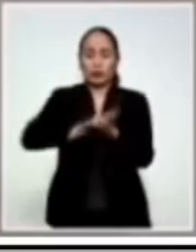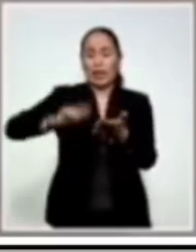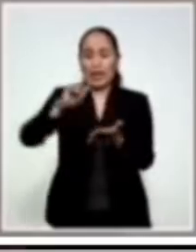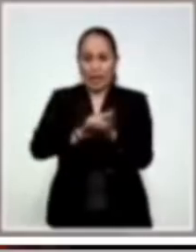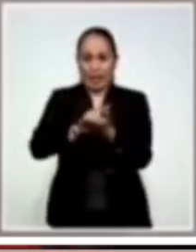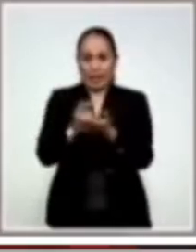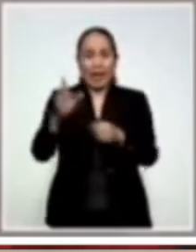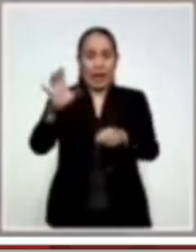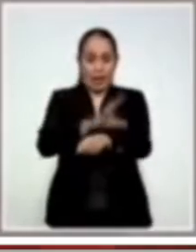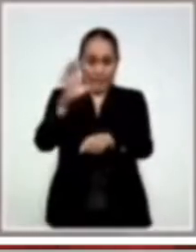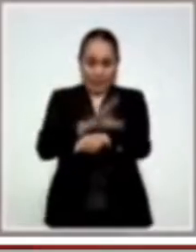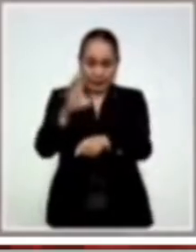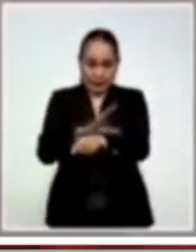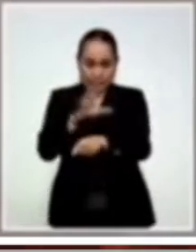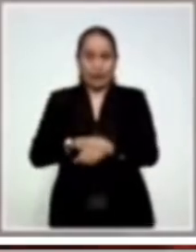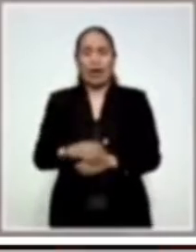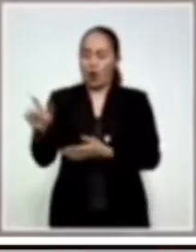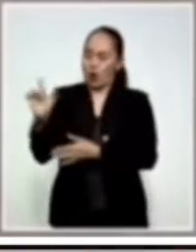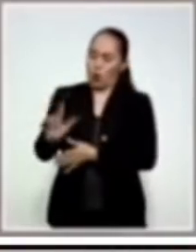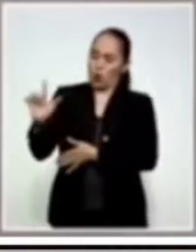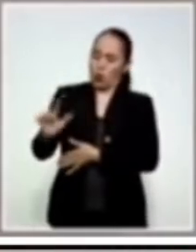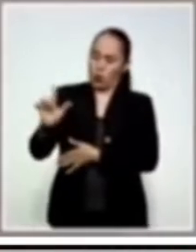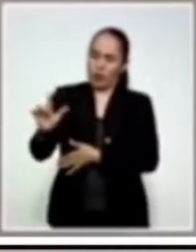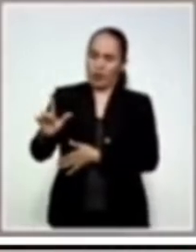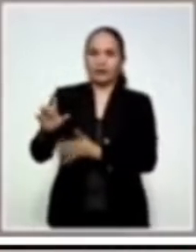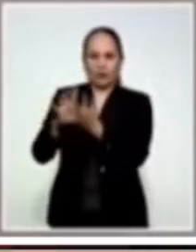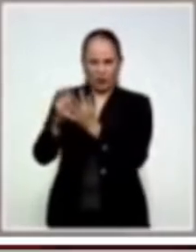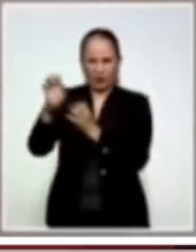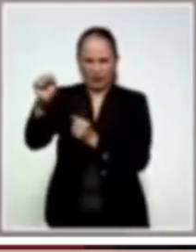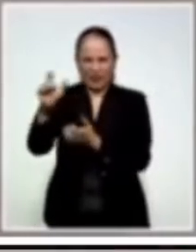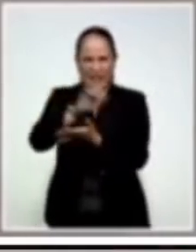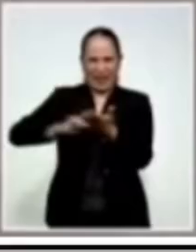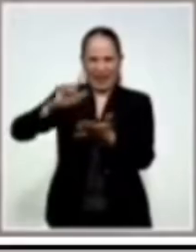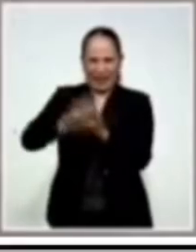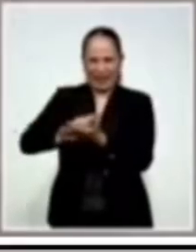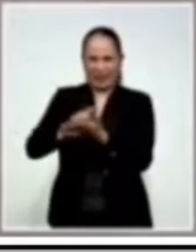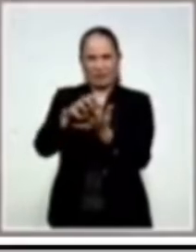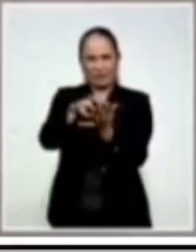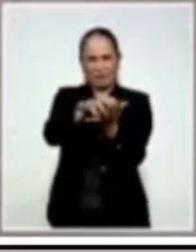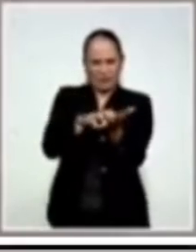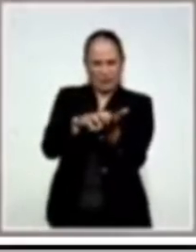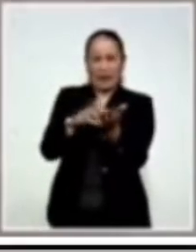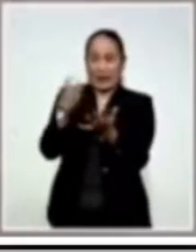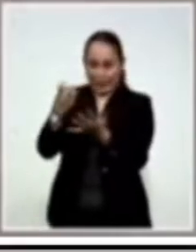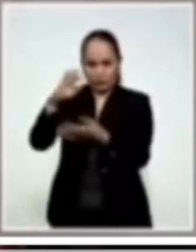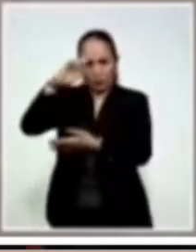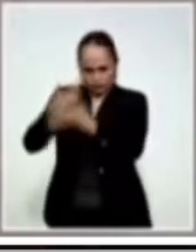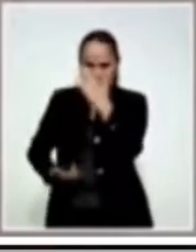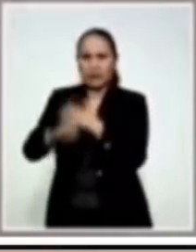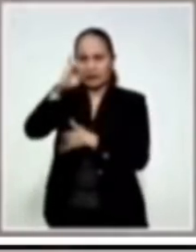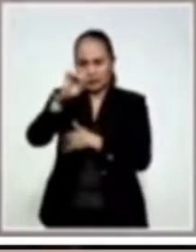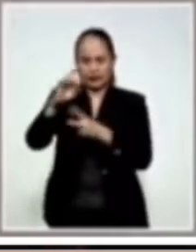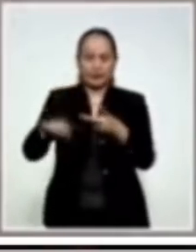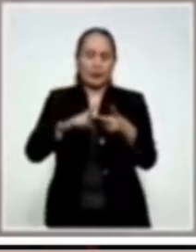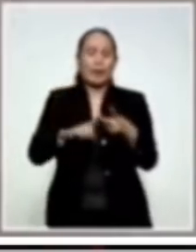eléctrica, el lunes votamos la inconstitucionalidad de la ley de austeridad republicana. El